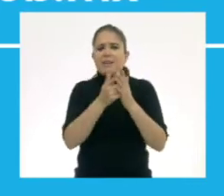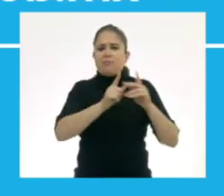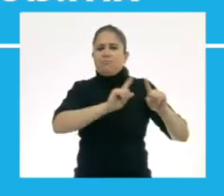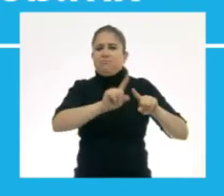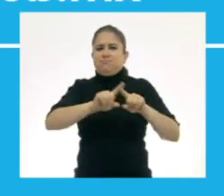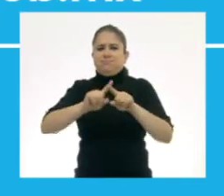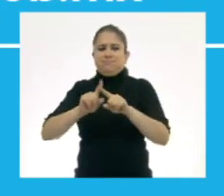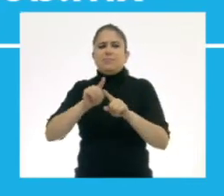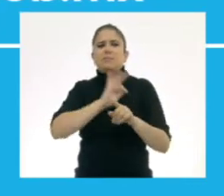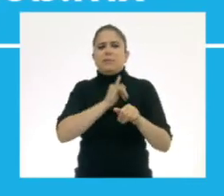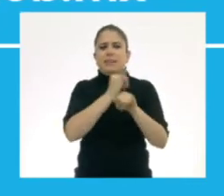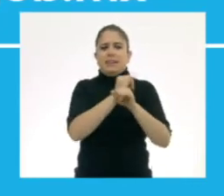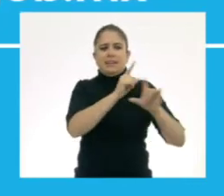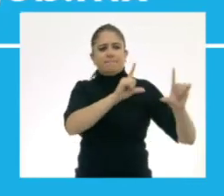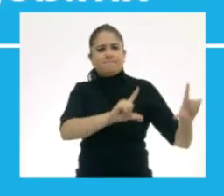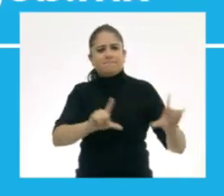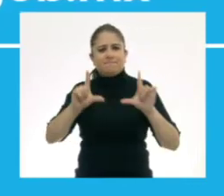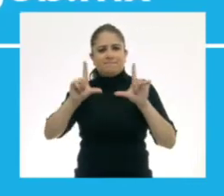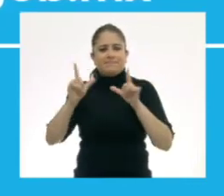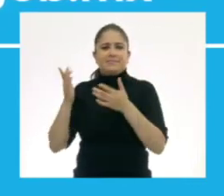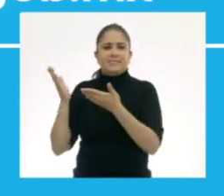página